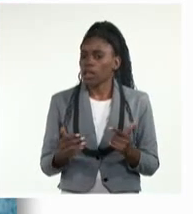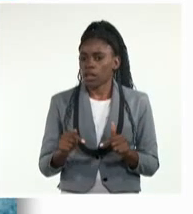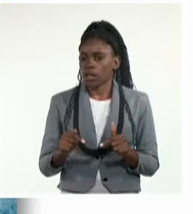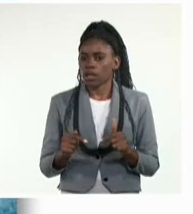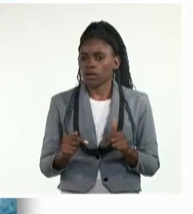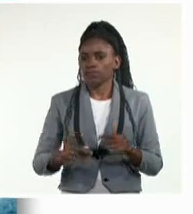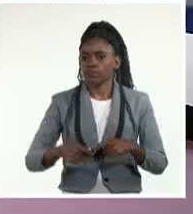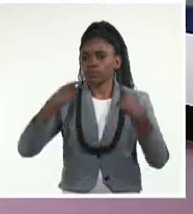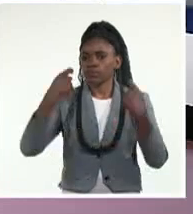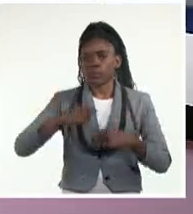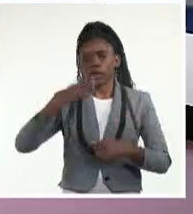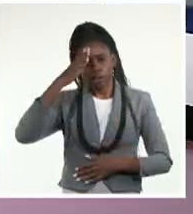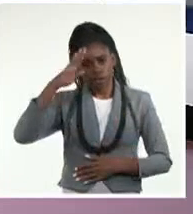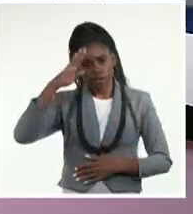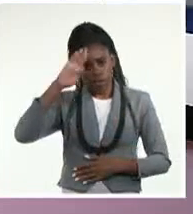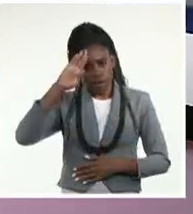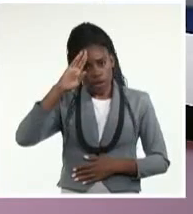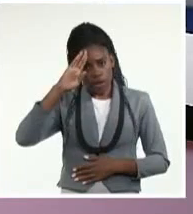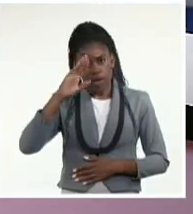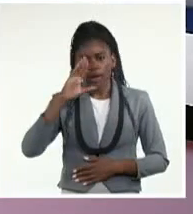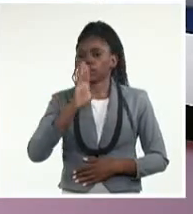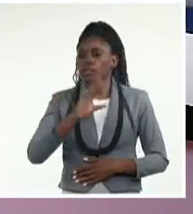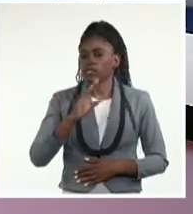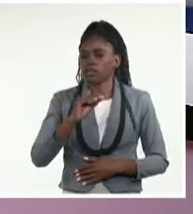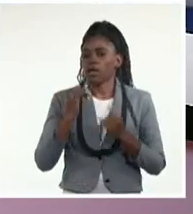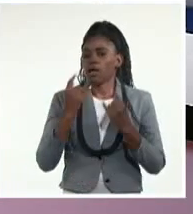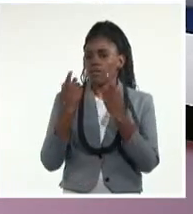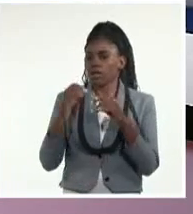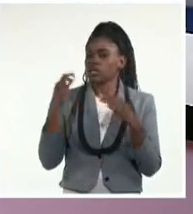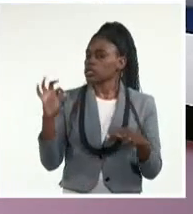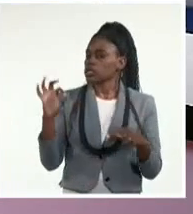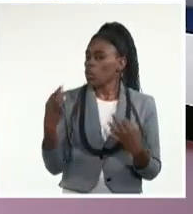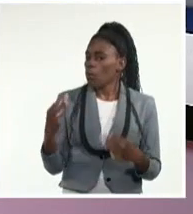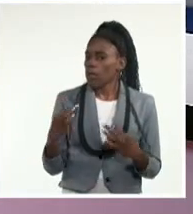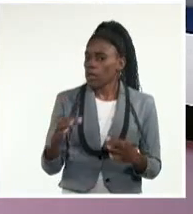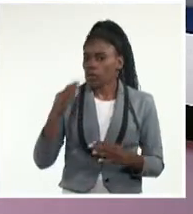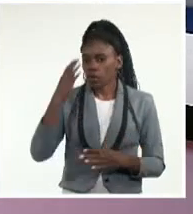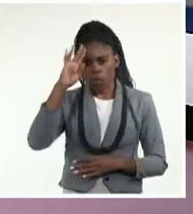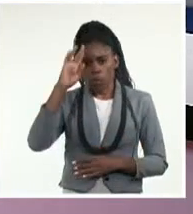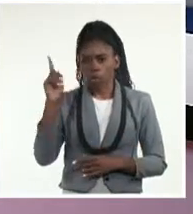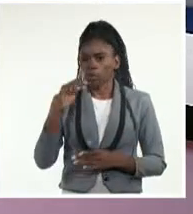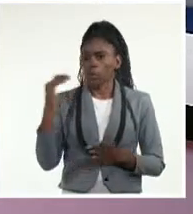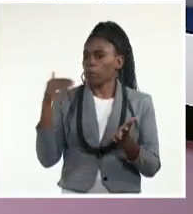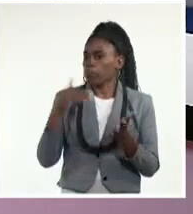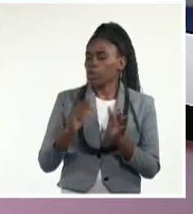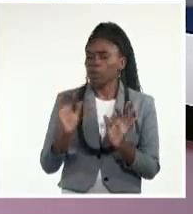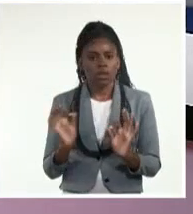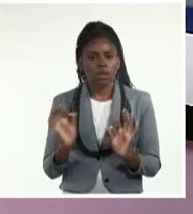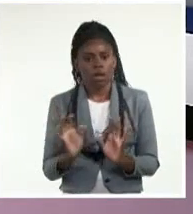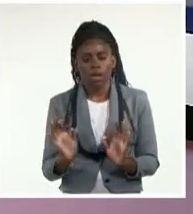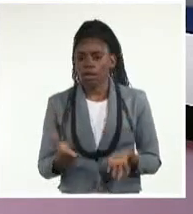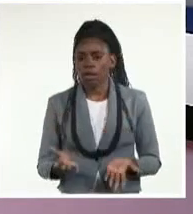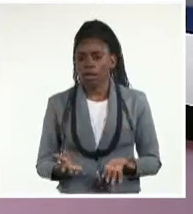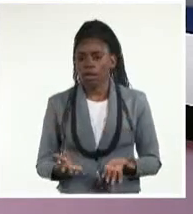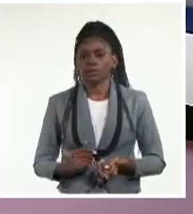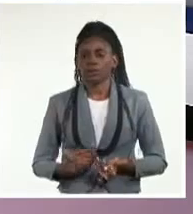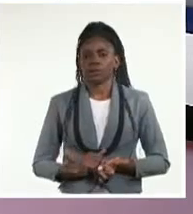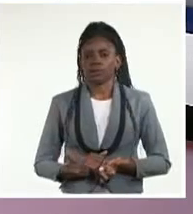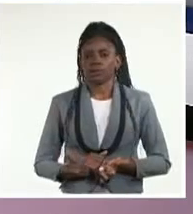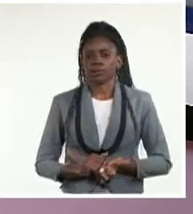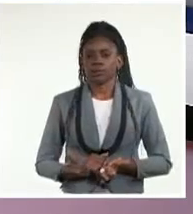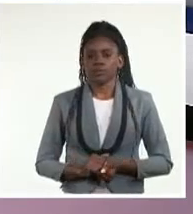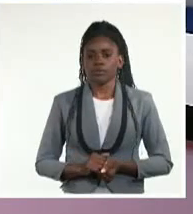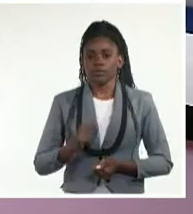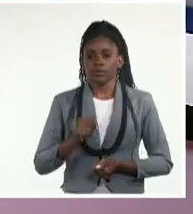alegados por el fondo. Humberto López explica en Granma que los argumentos escuchados en la sala de la Alta Corte de Inglaterra muestran una